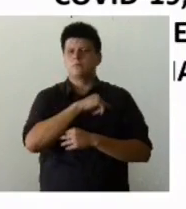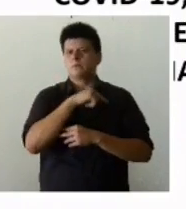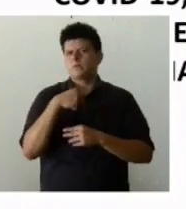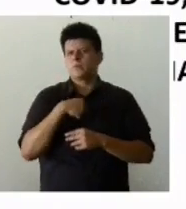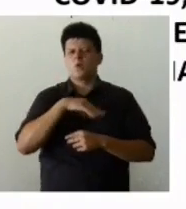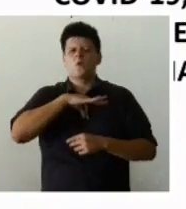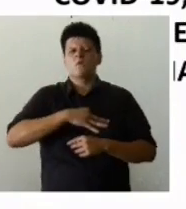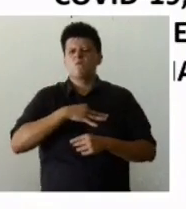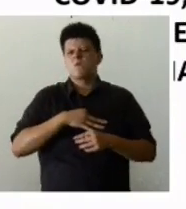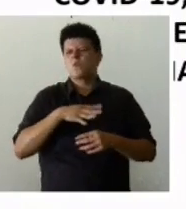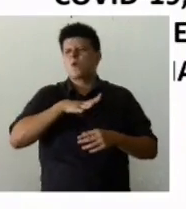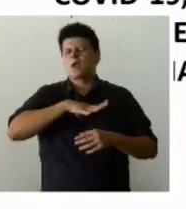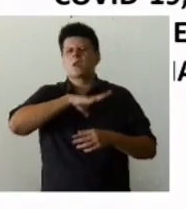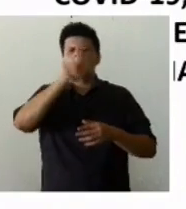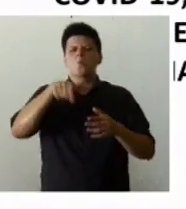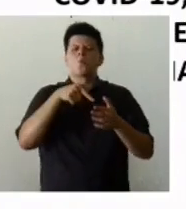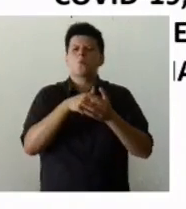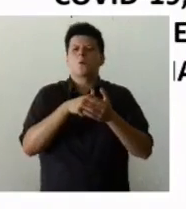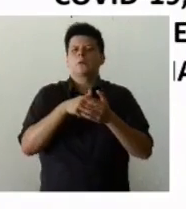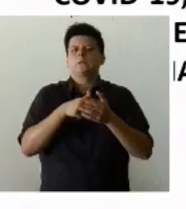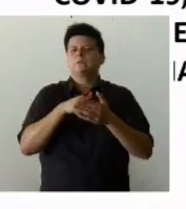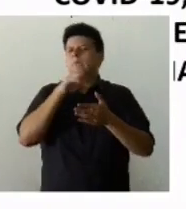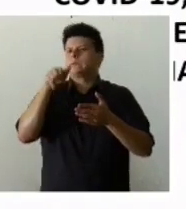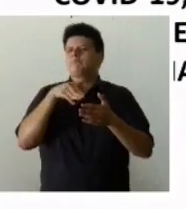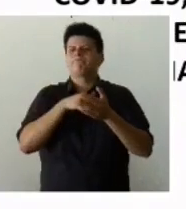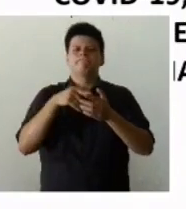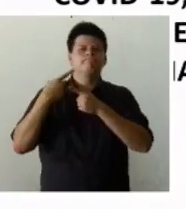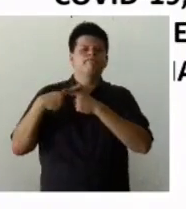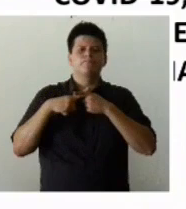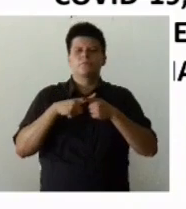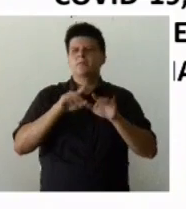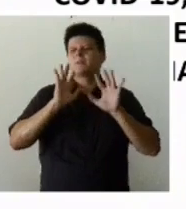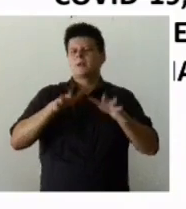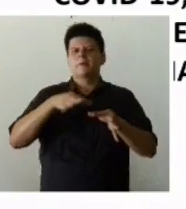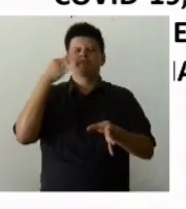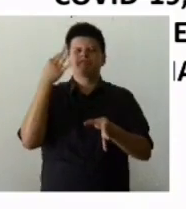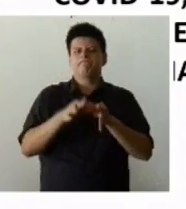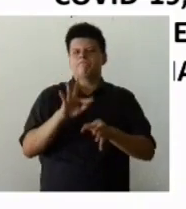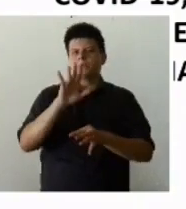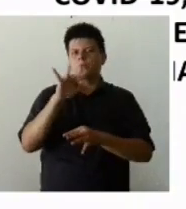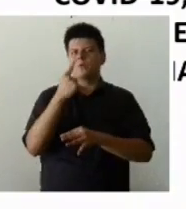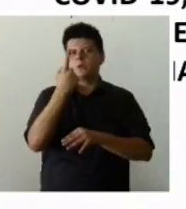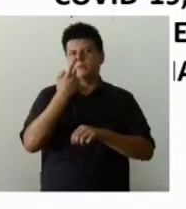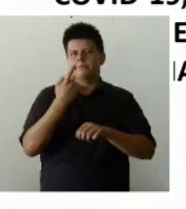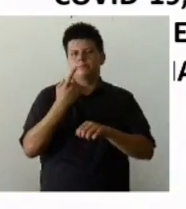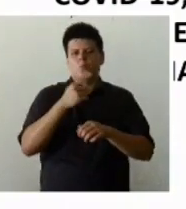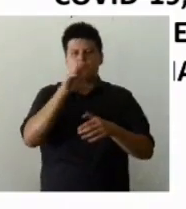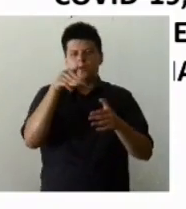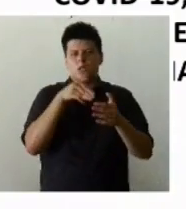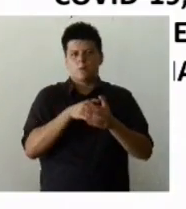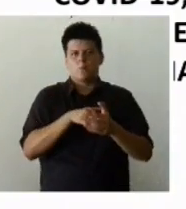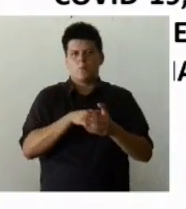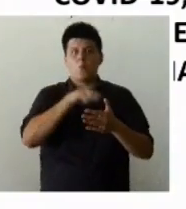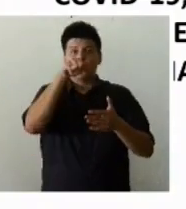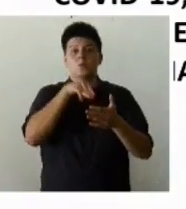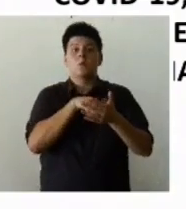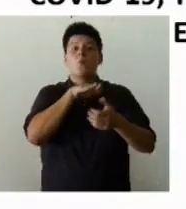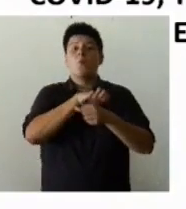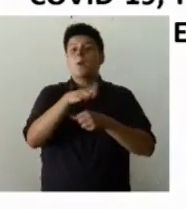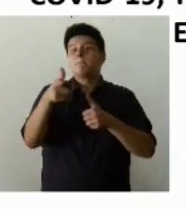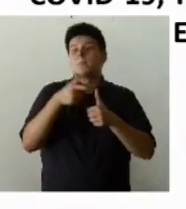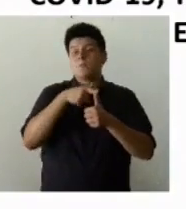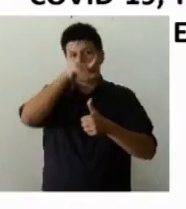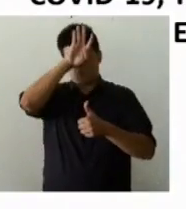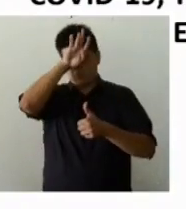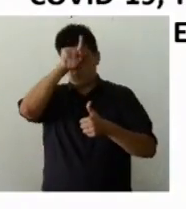virus circulando en todo nuestro estado. Lidera el municipio de Monterrey con mayor número de contagios, seguido de